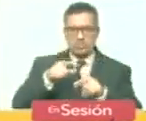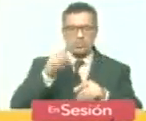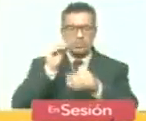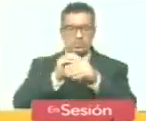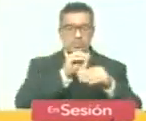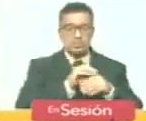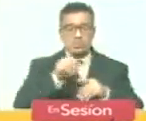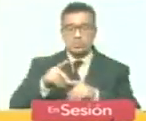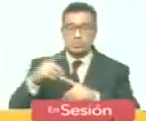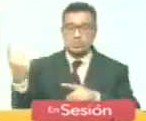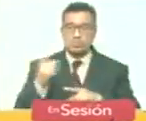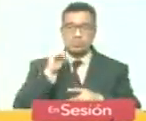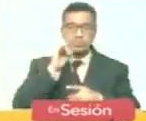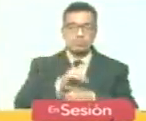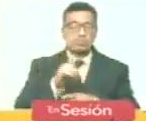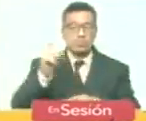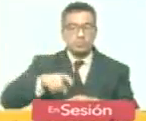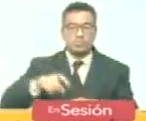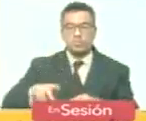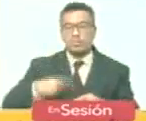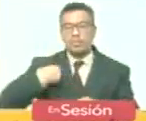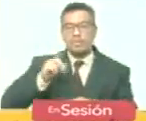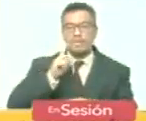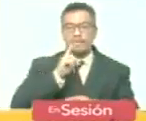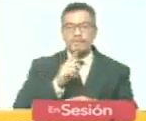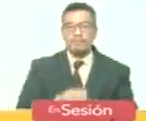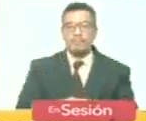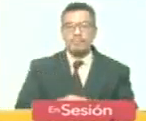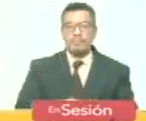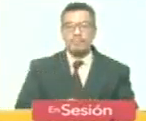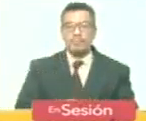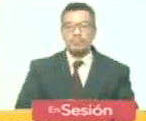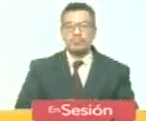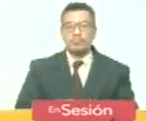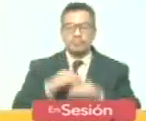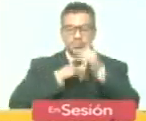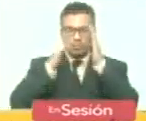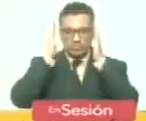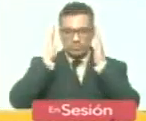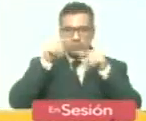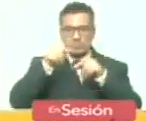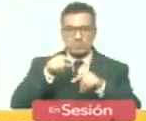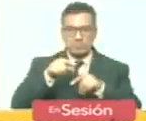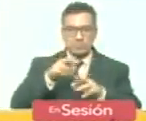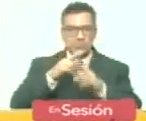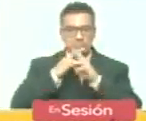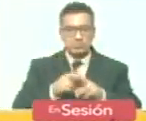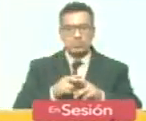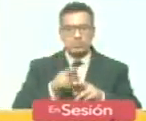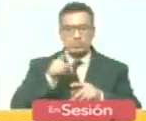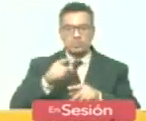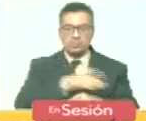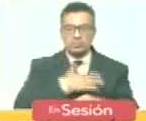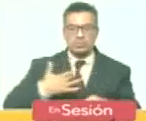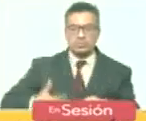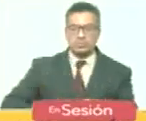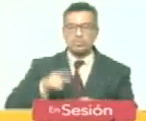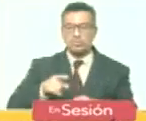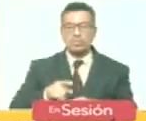esta provocación innecesaria no debe ser tampoco atendida ni, ni respondida por la China